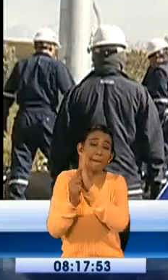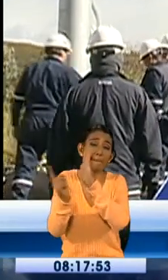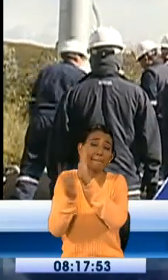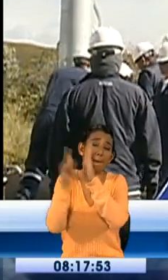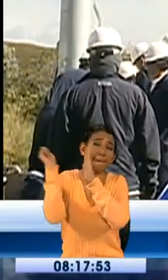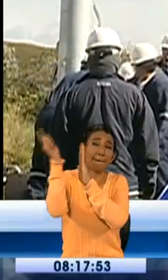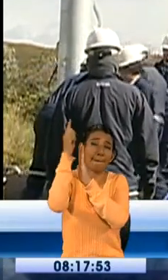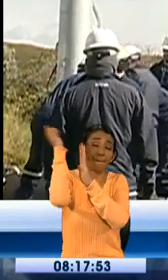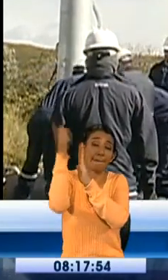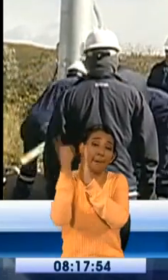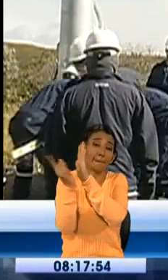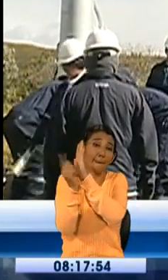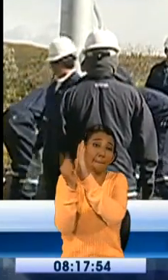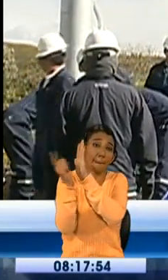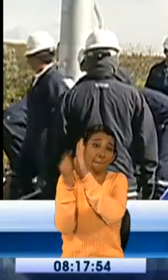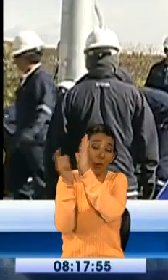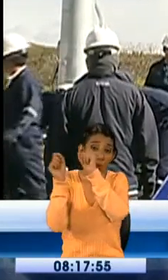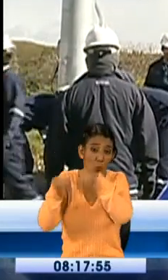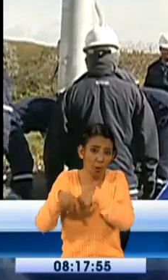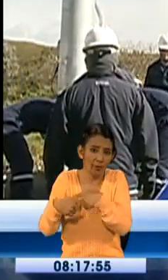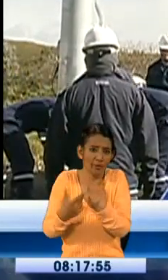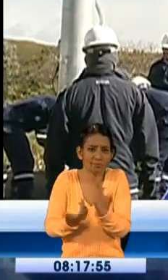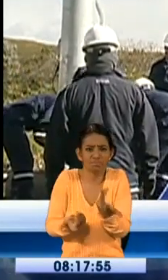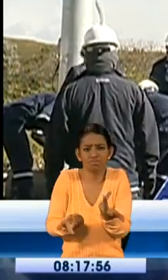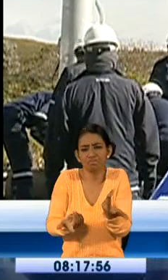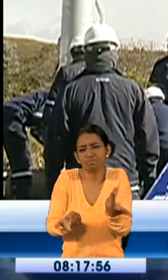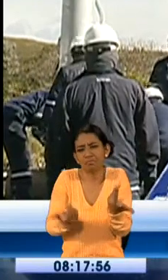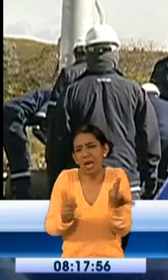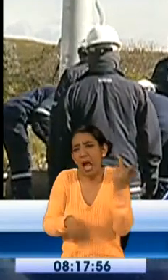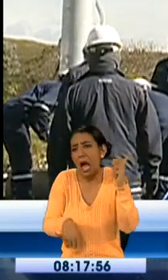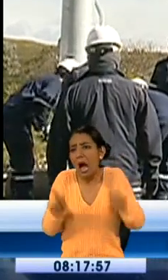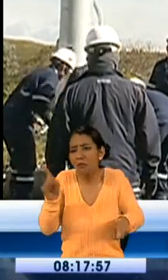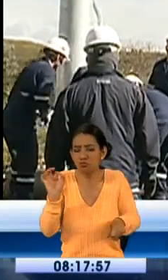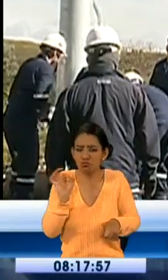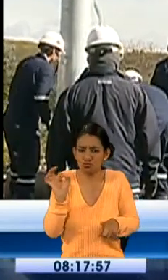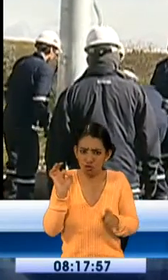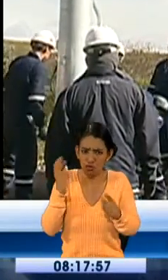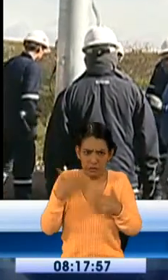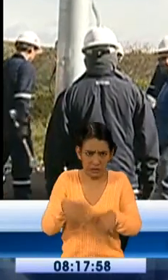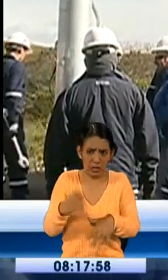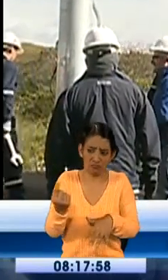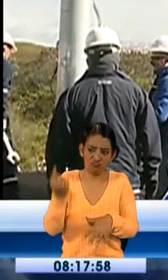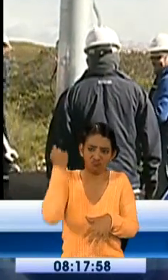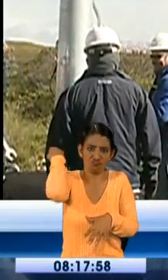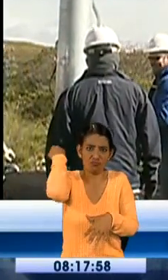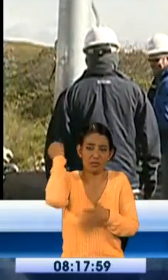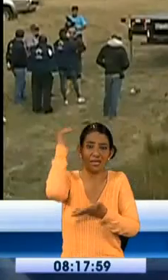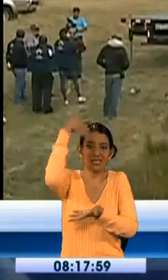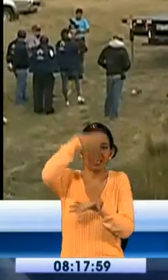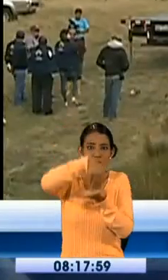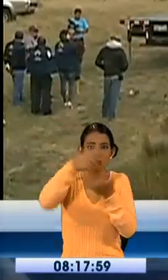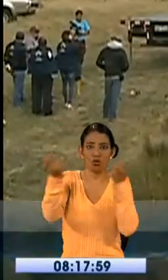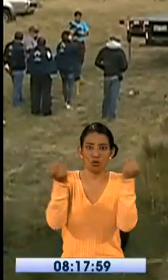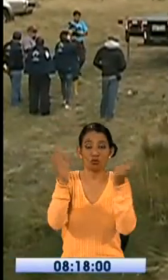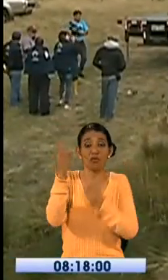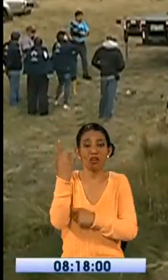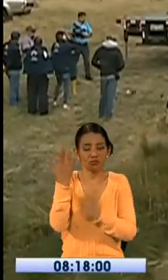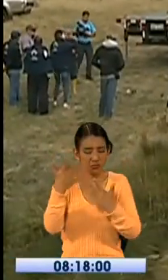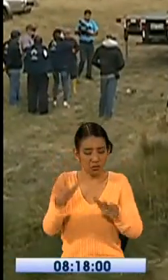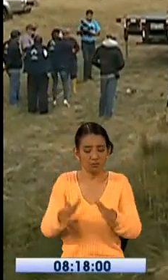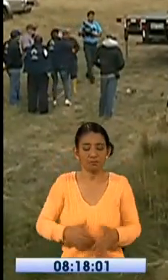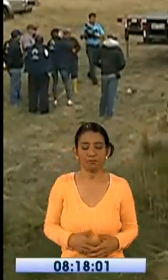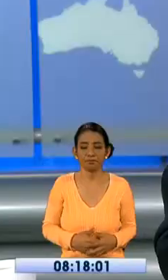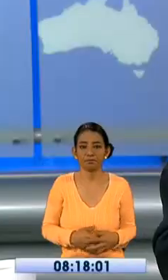que puede ser operada remotamente, sino que está siendo monitoreada por el centro de control. Informó Andrea